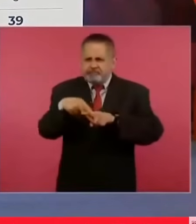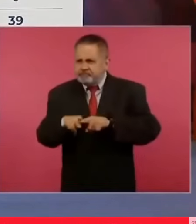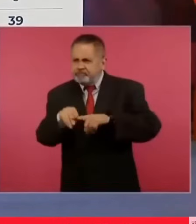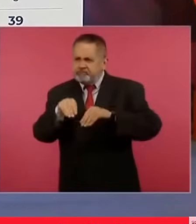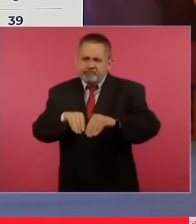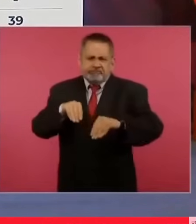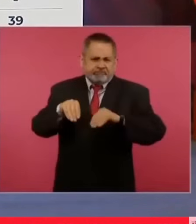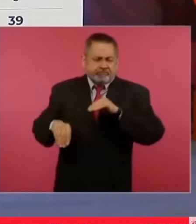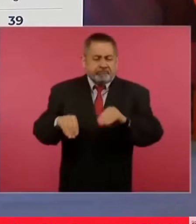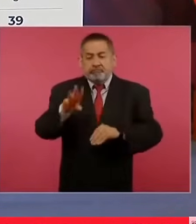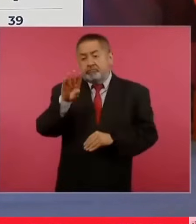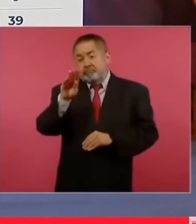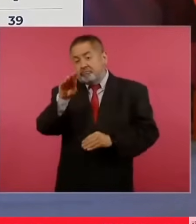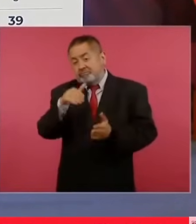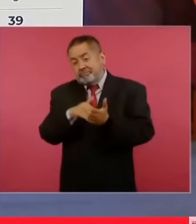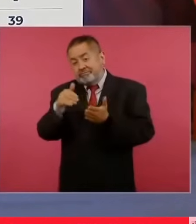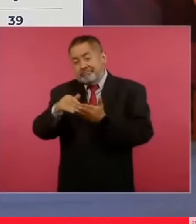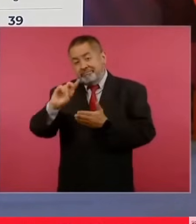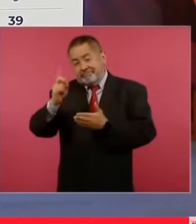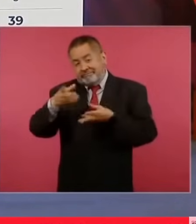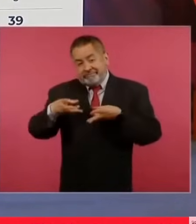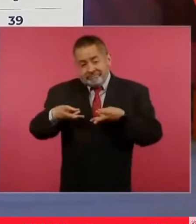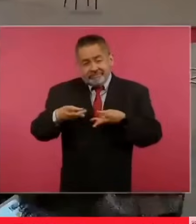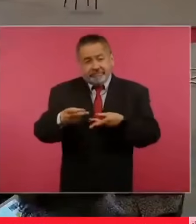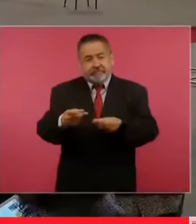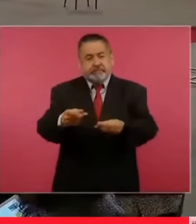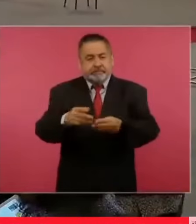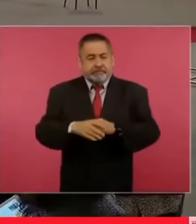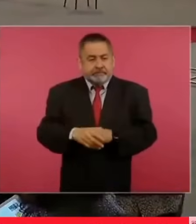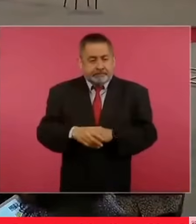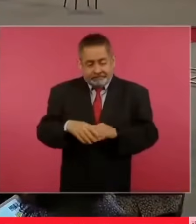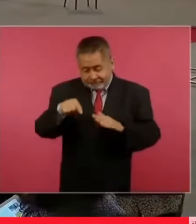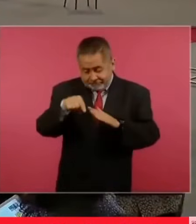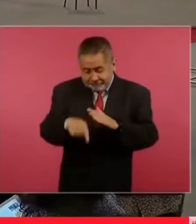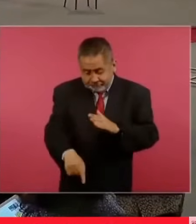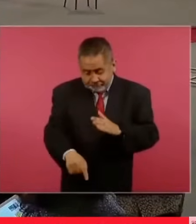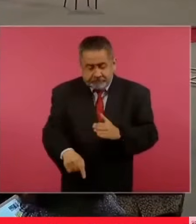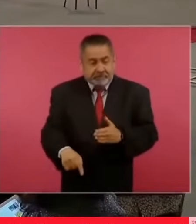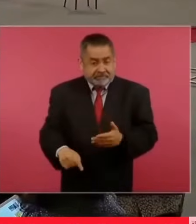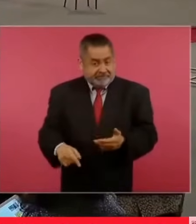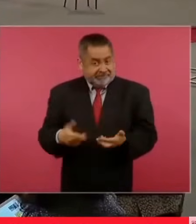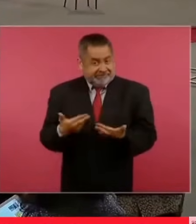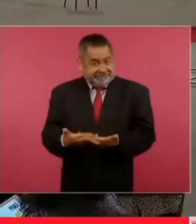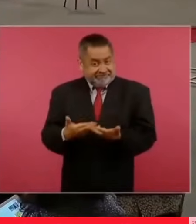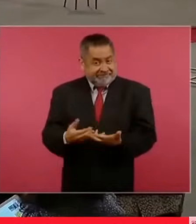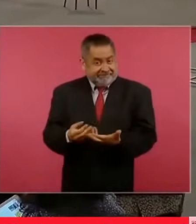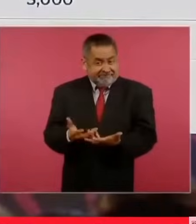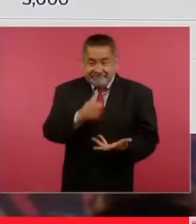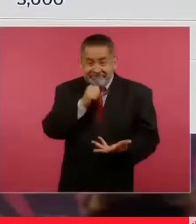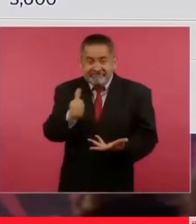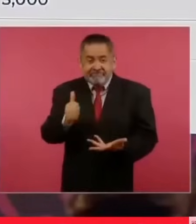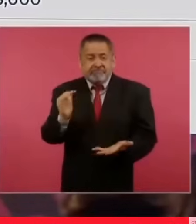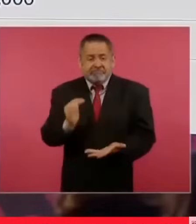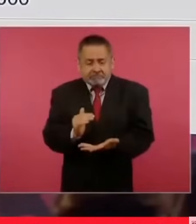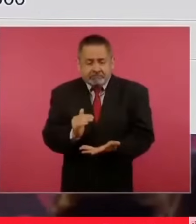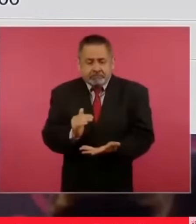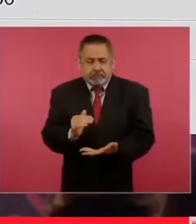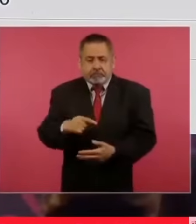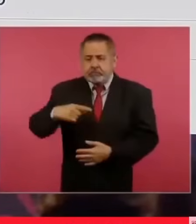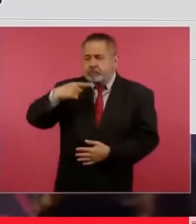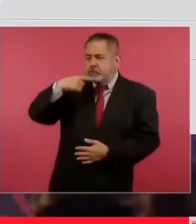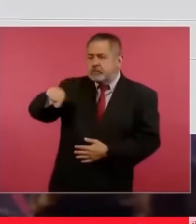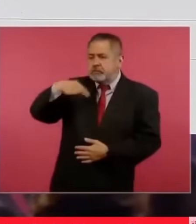millones de dólares el costo, y si el yacimiento no es muy grande, pues no es rentable meter